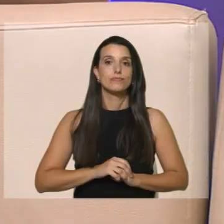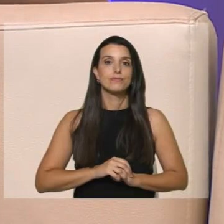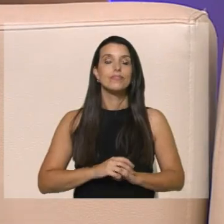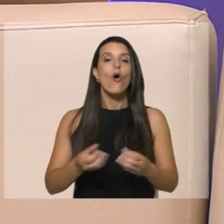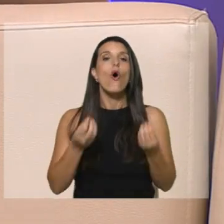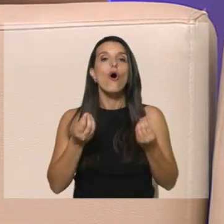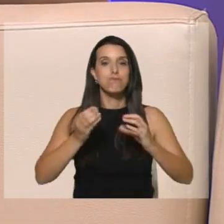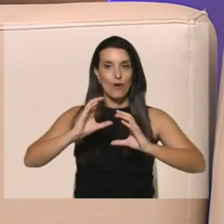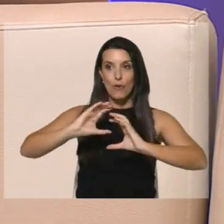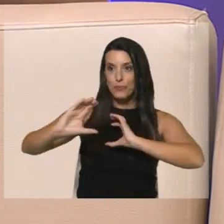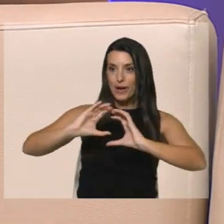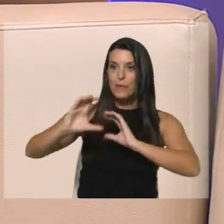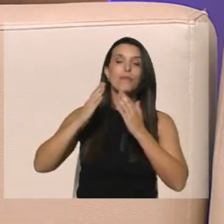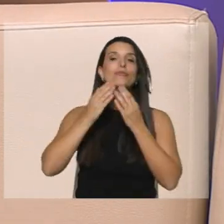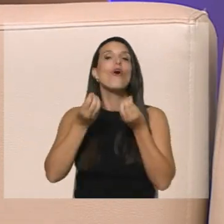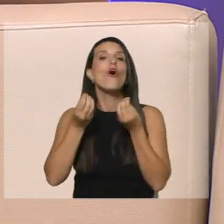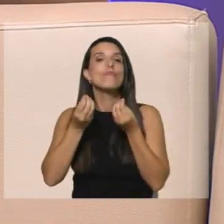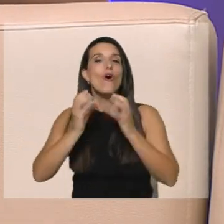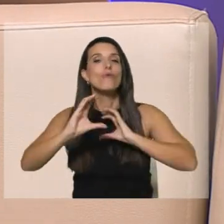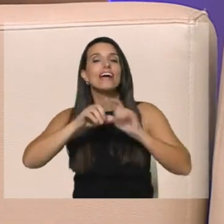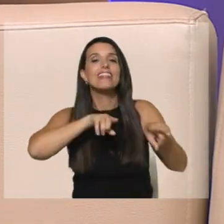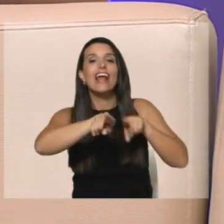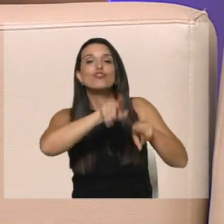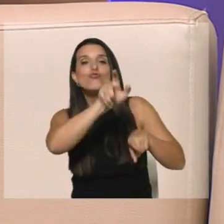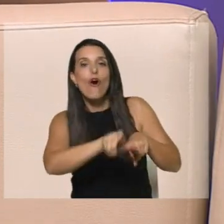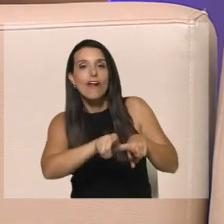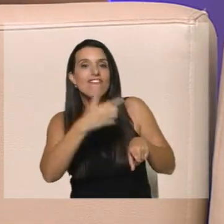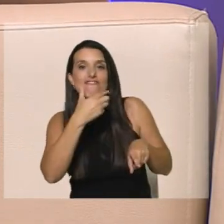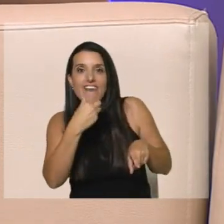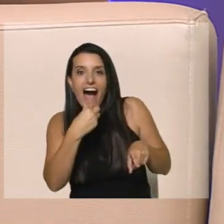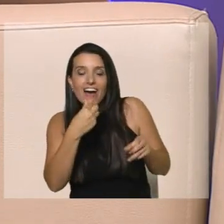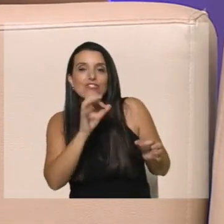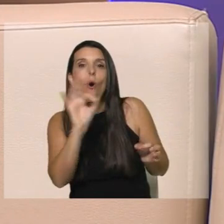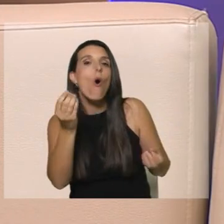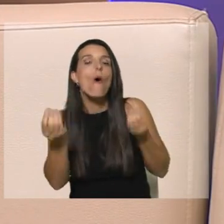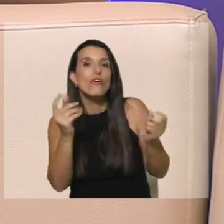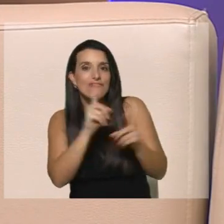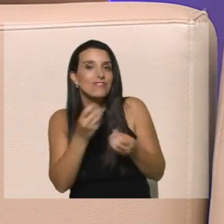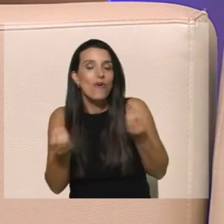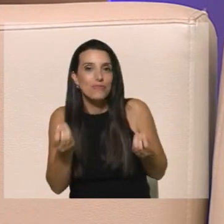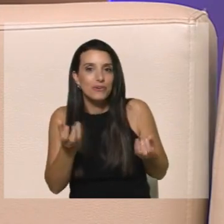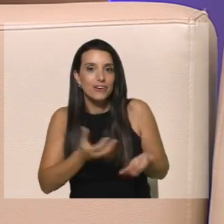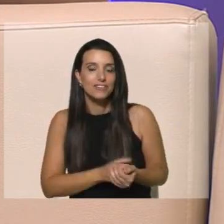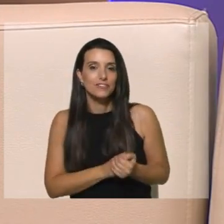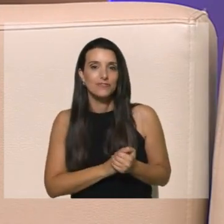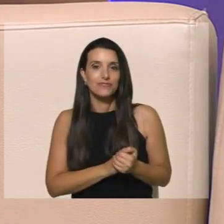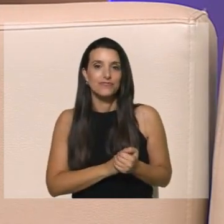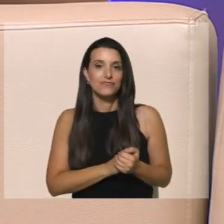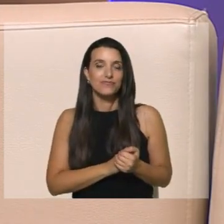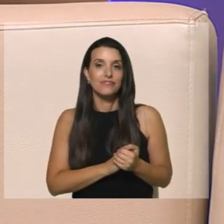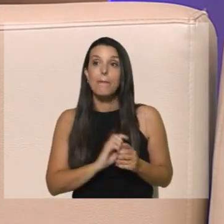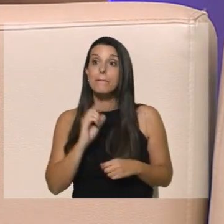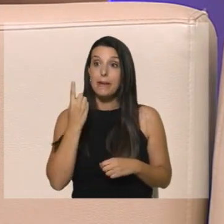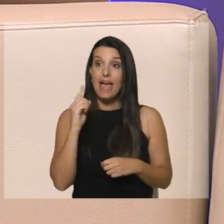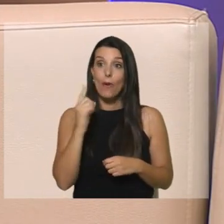esa comunicación con Gabriel? ¿Fue sencilla desde el principio? ¿Les costó? No, primero